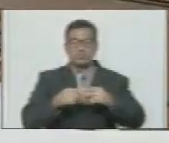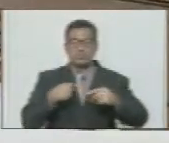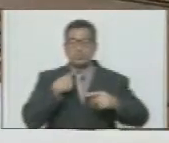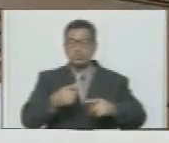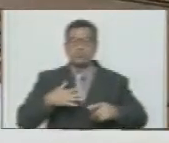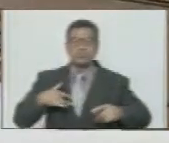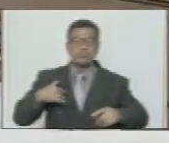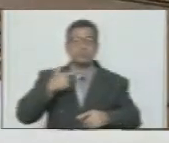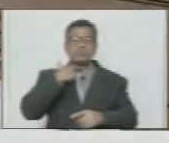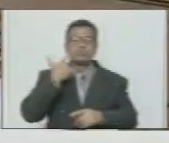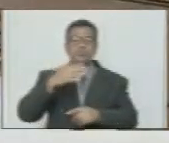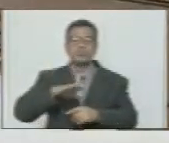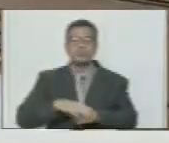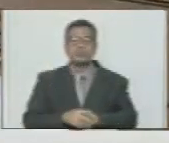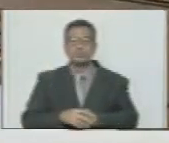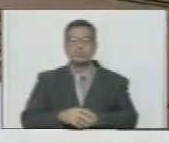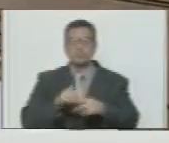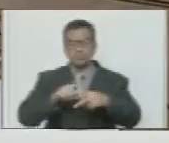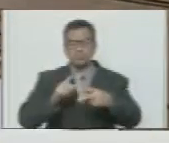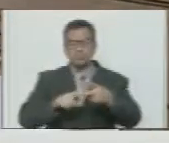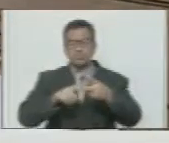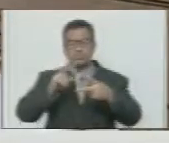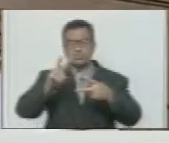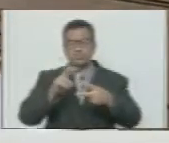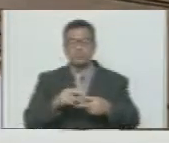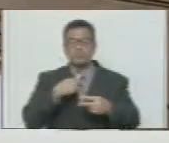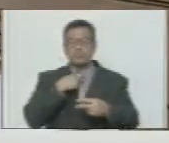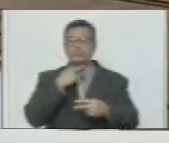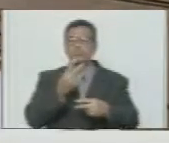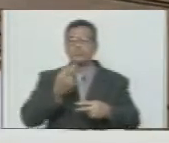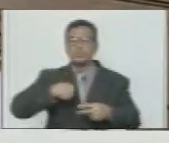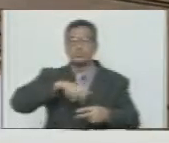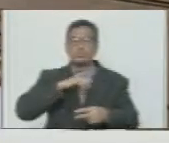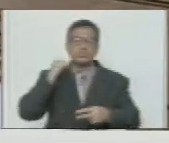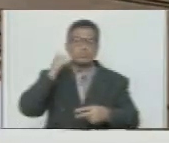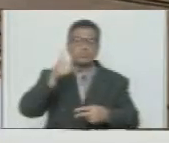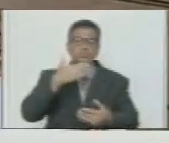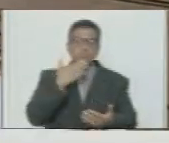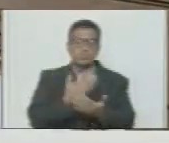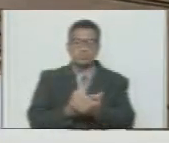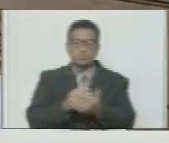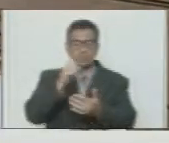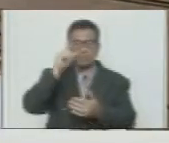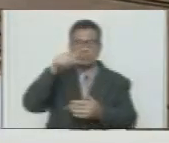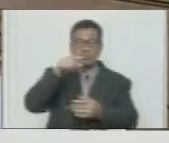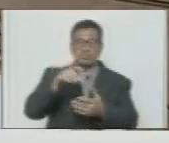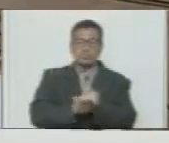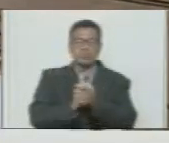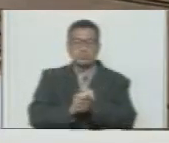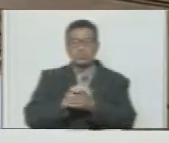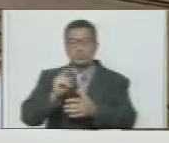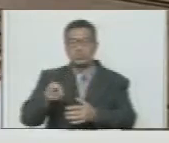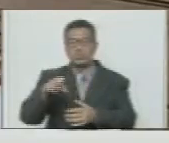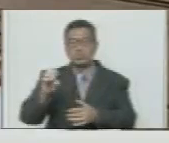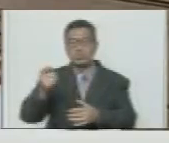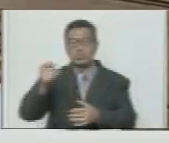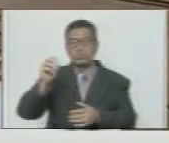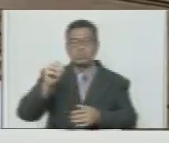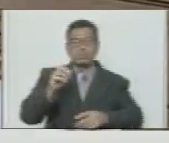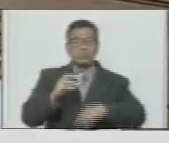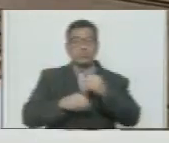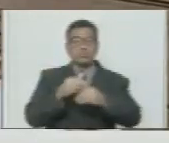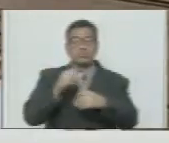aliento ante su sensible fallecimiento. Segundo, expresar nuestro eterno agradecimiento y admiración al camarada Héctor